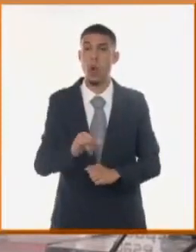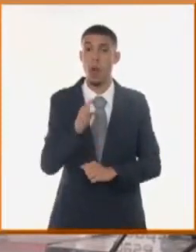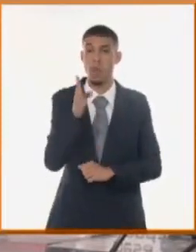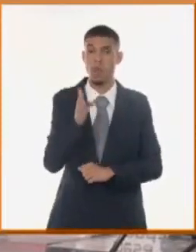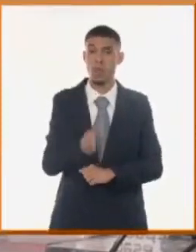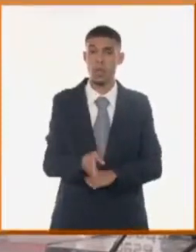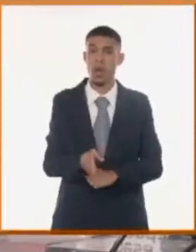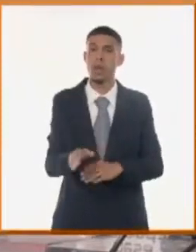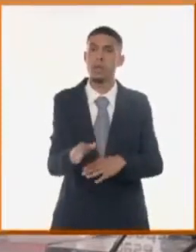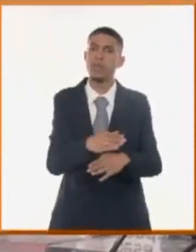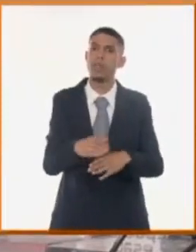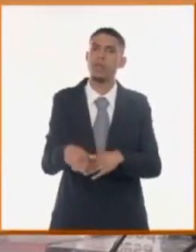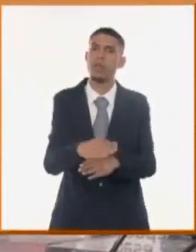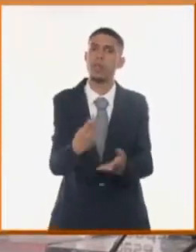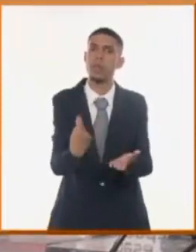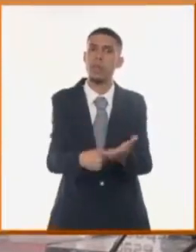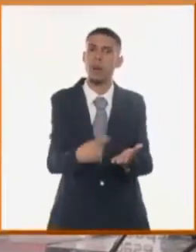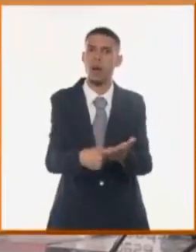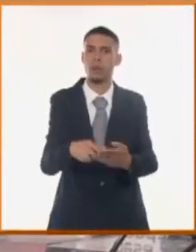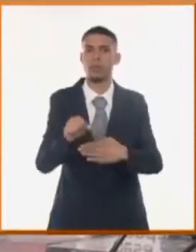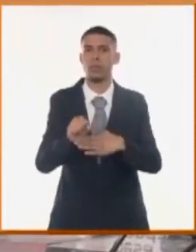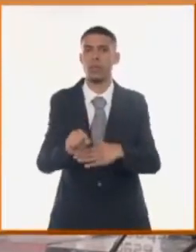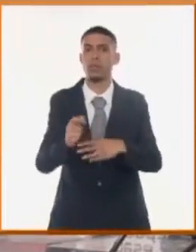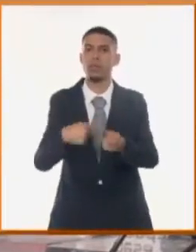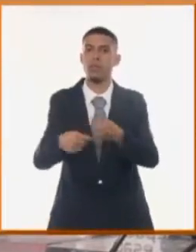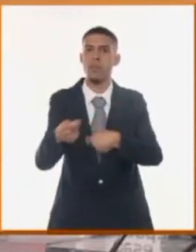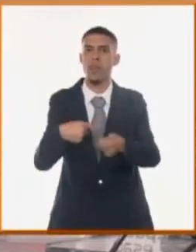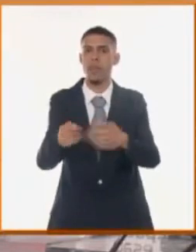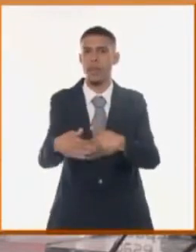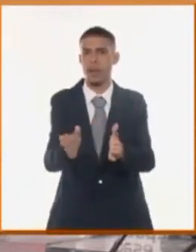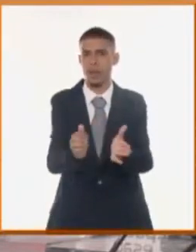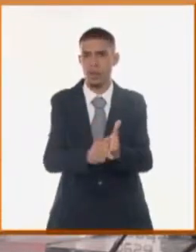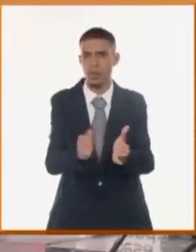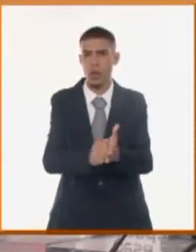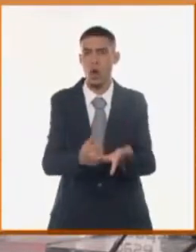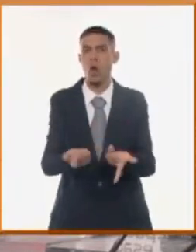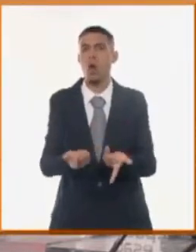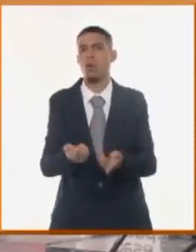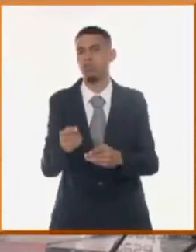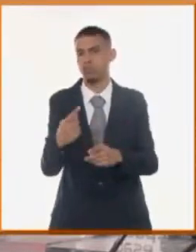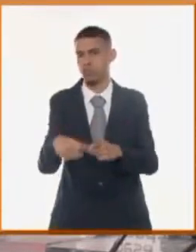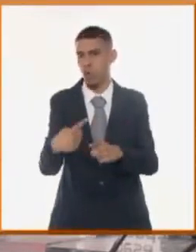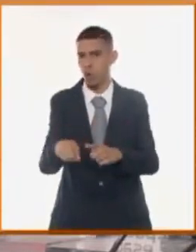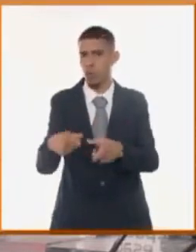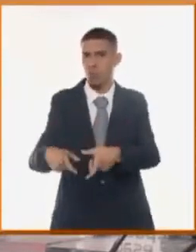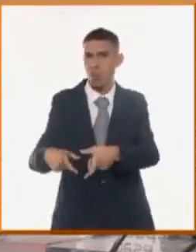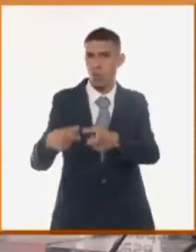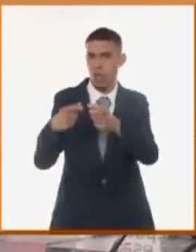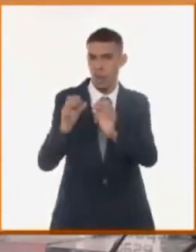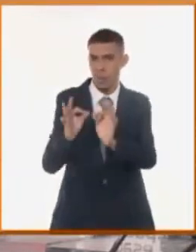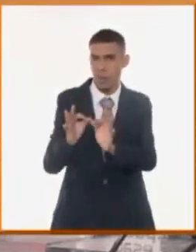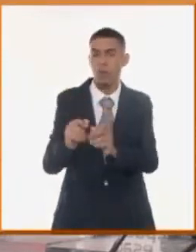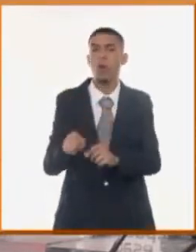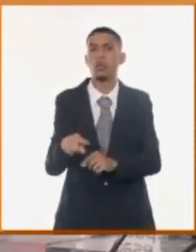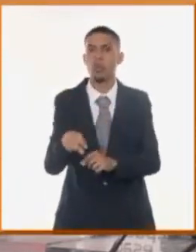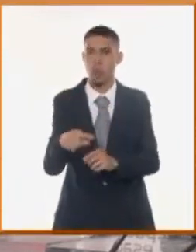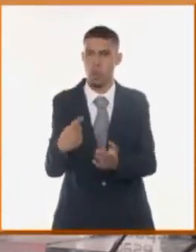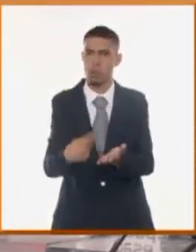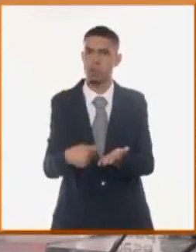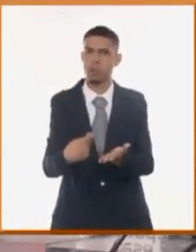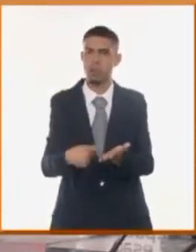los aranceles de la importación de materias primas, insumos y bienes intermedios. Es decir, se reduce a la mitad el pago, es una bonificación